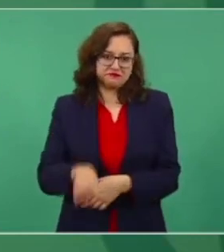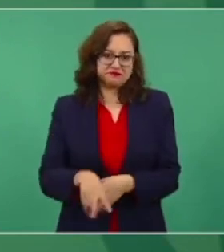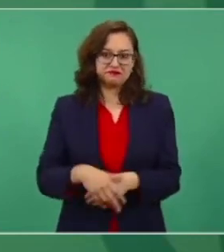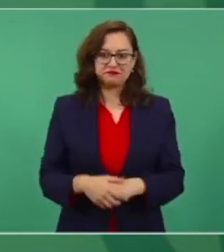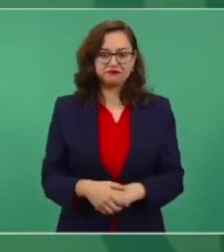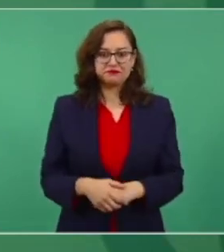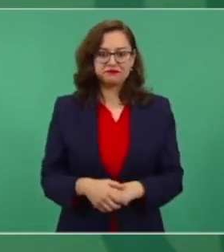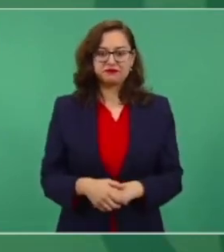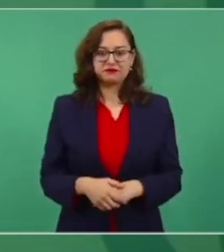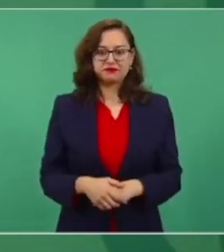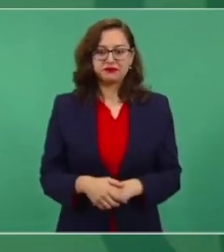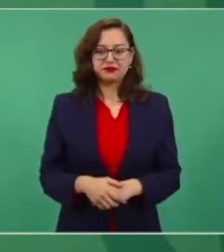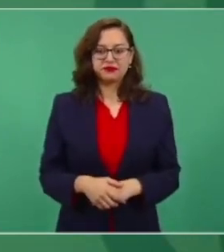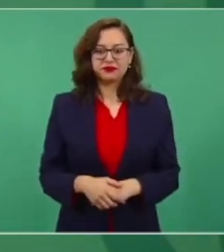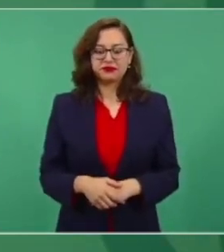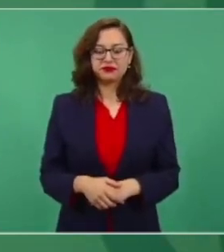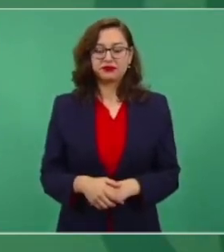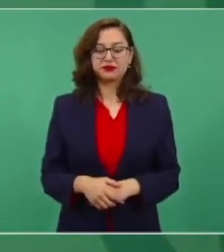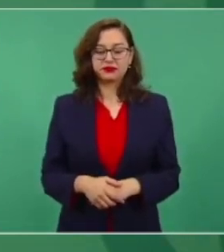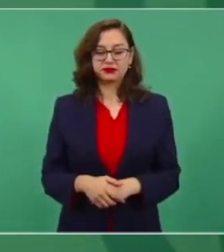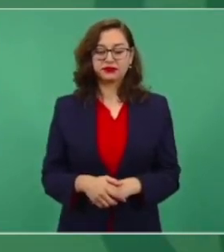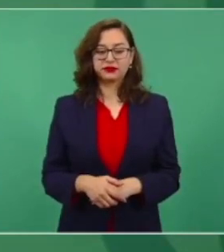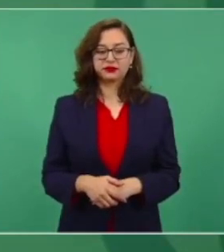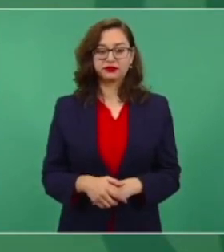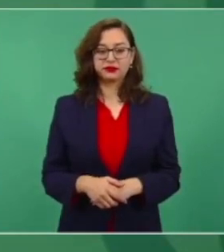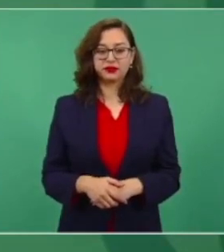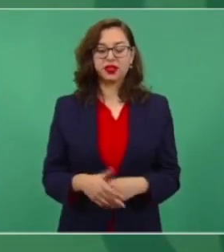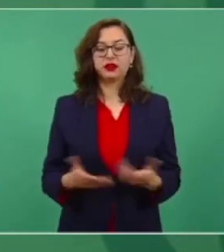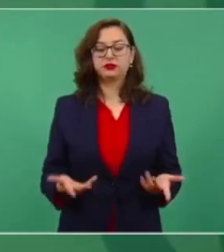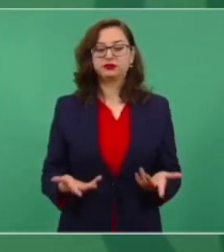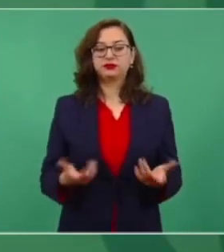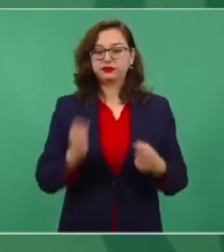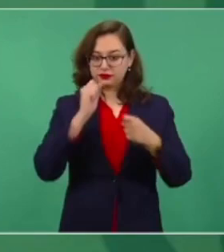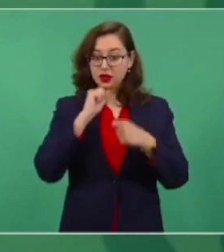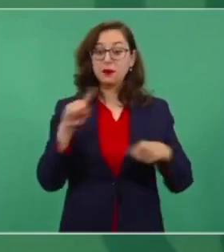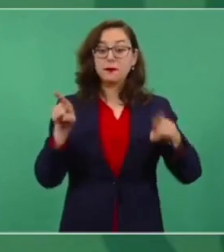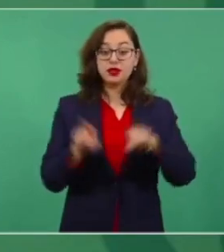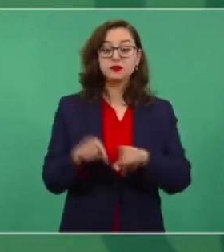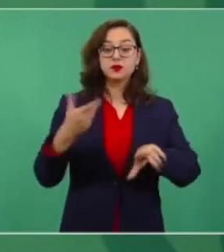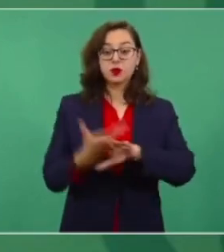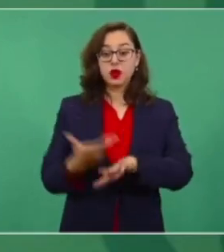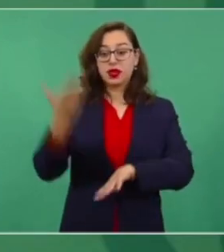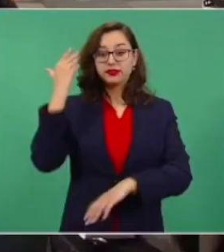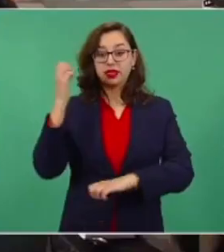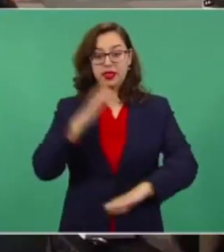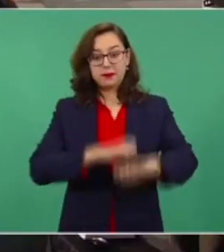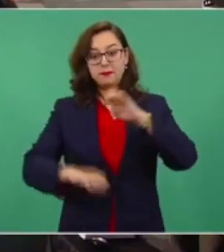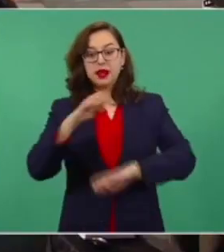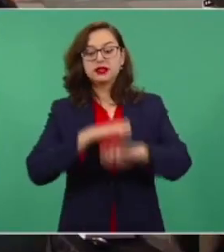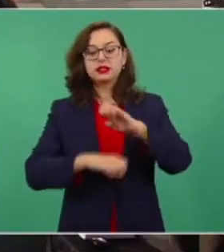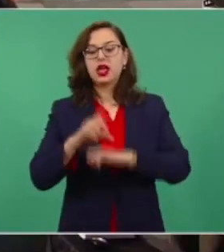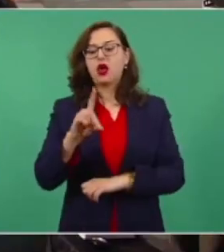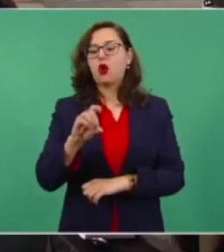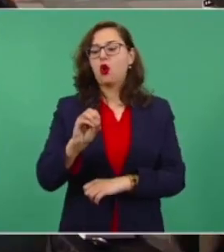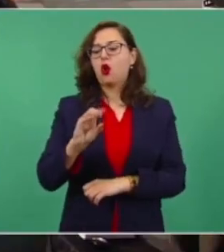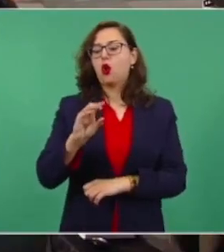Esto lo hacen, bueno, lo hicieron cuando Odebrecht, el dueño de Odebrecht,